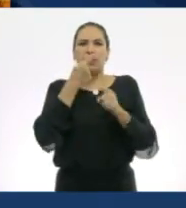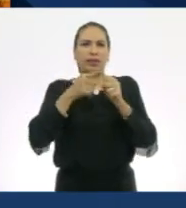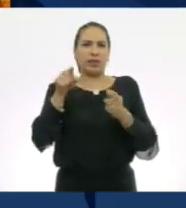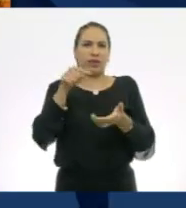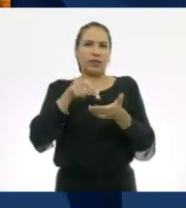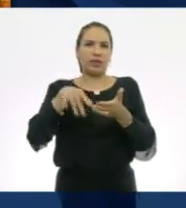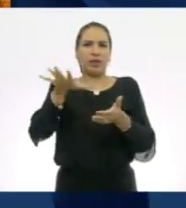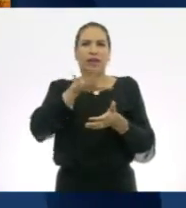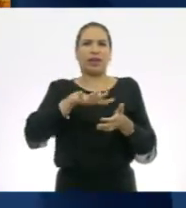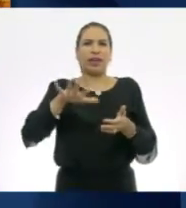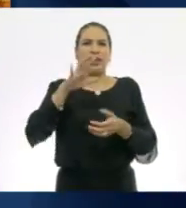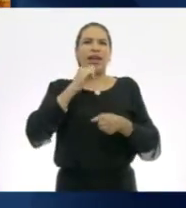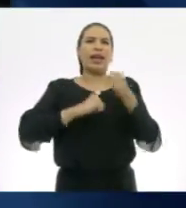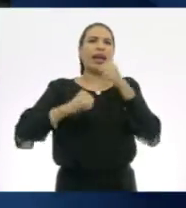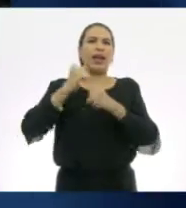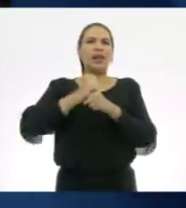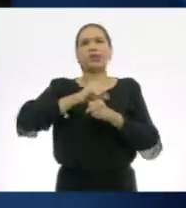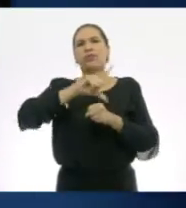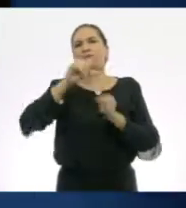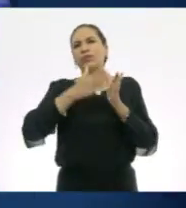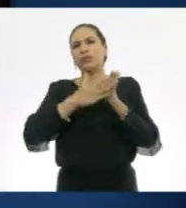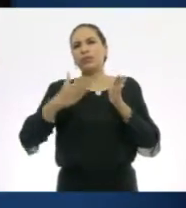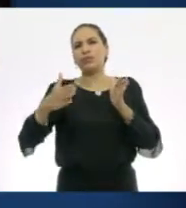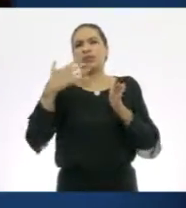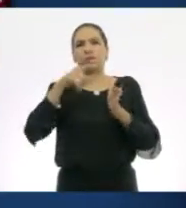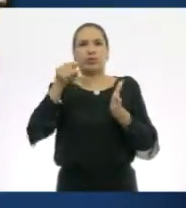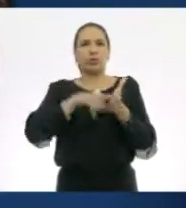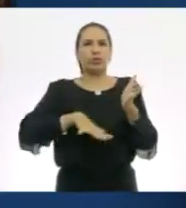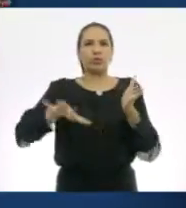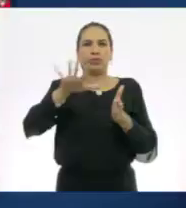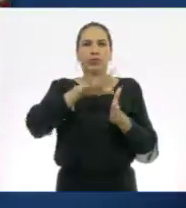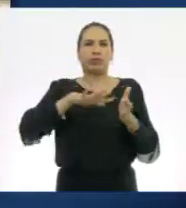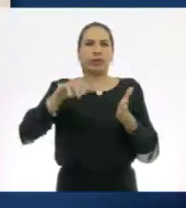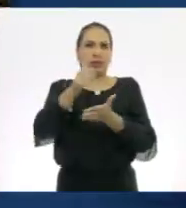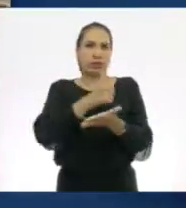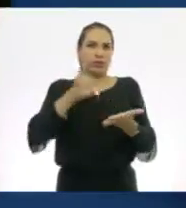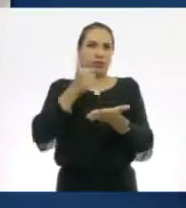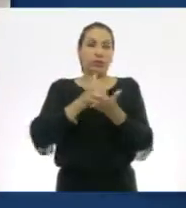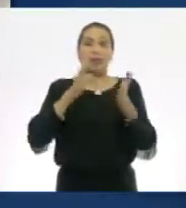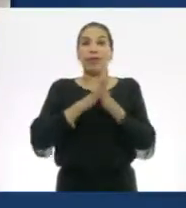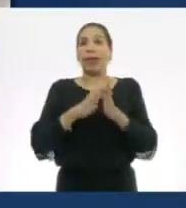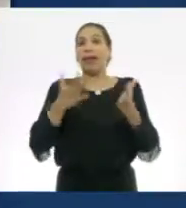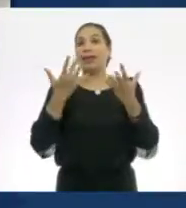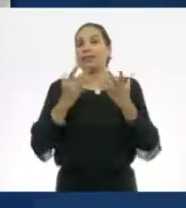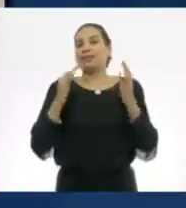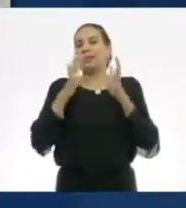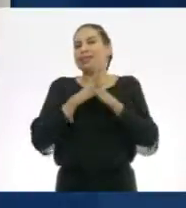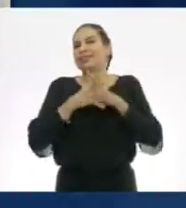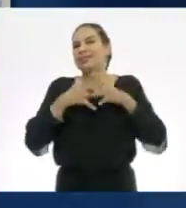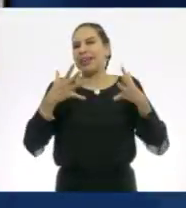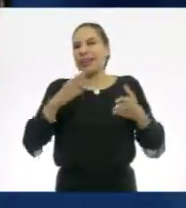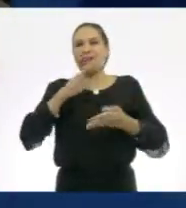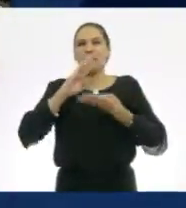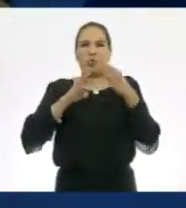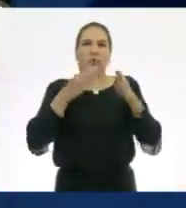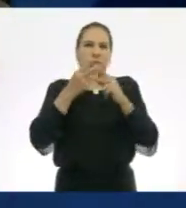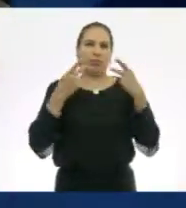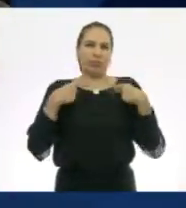sería, milenios más tarde, una de las zonas metropolitanas más pobladas del planeta.